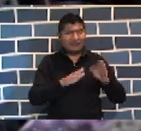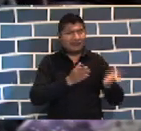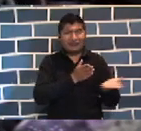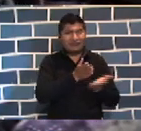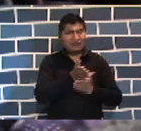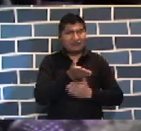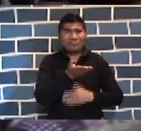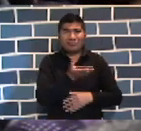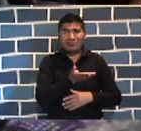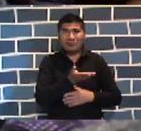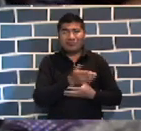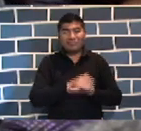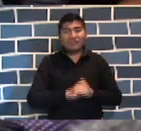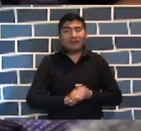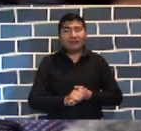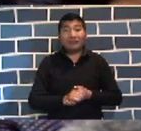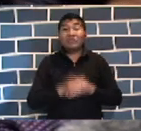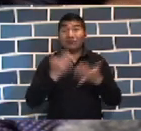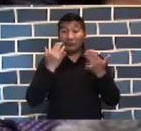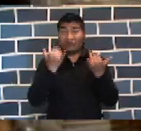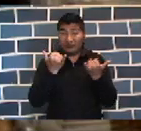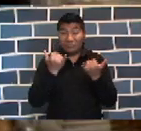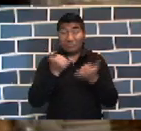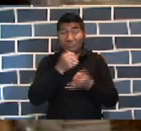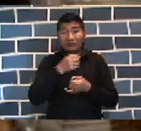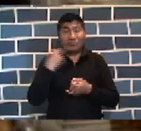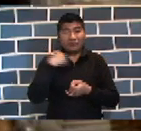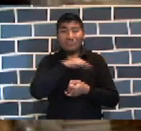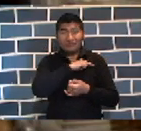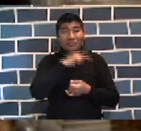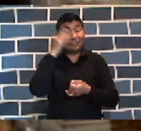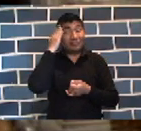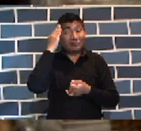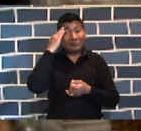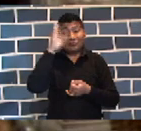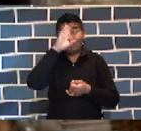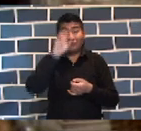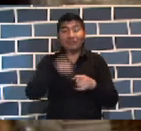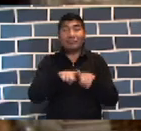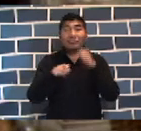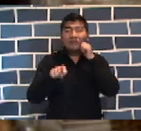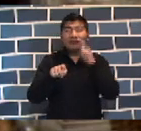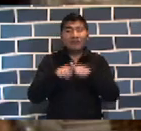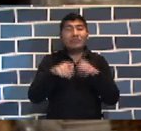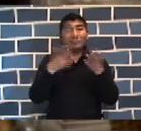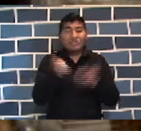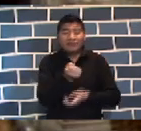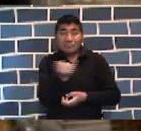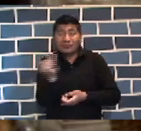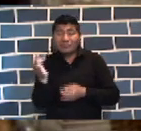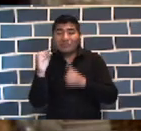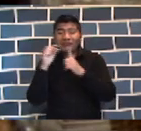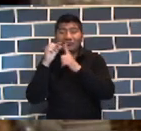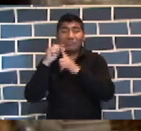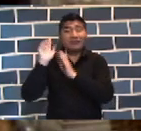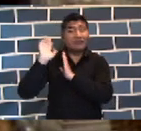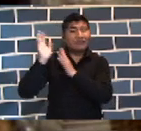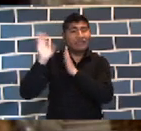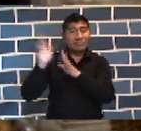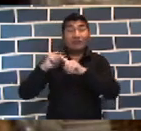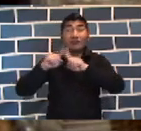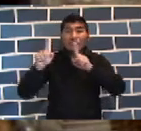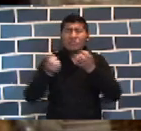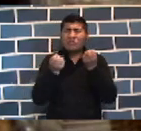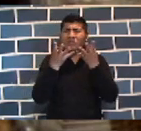derechos. Hoy, como bien sabemos, hermanos, hay mucha palabra, pero